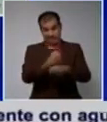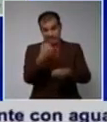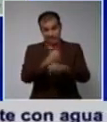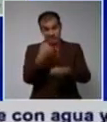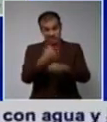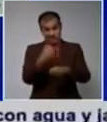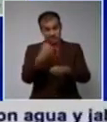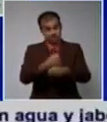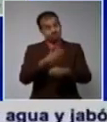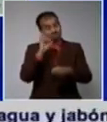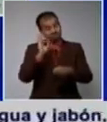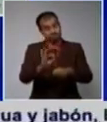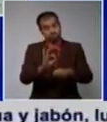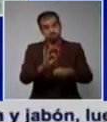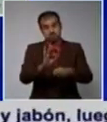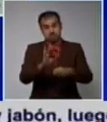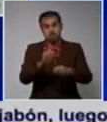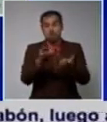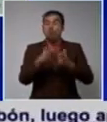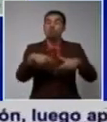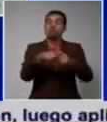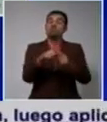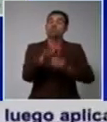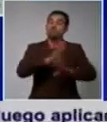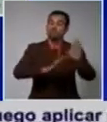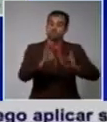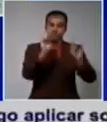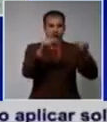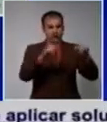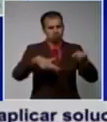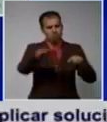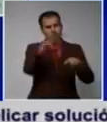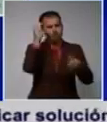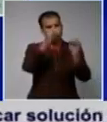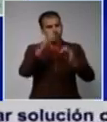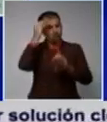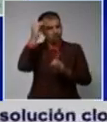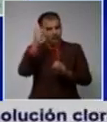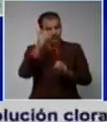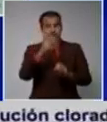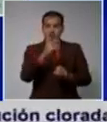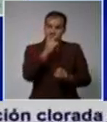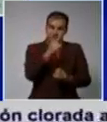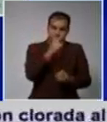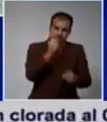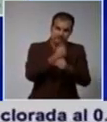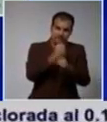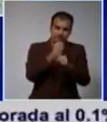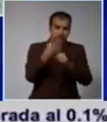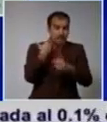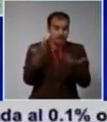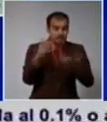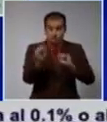su Consejo de Defensa, todos los organismos en función del control,